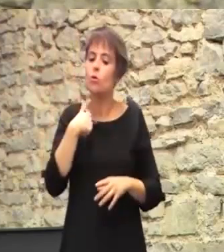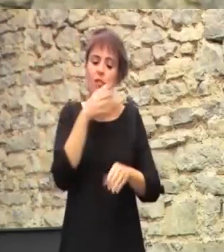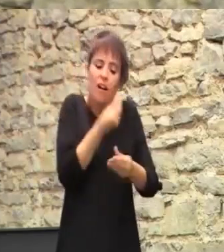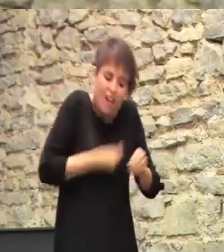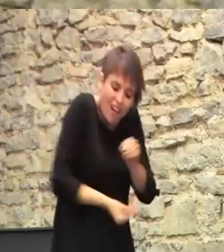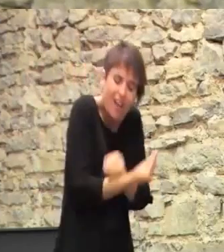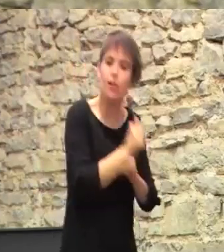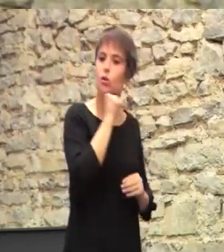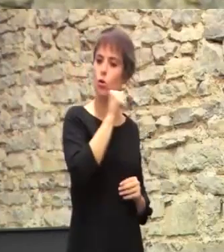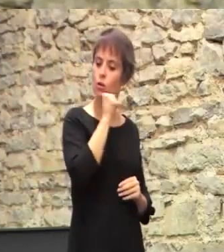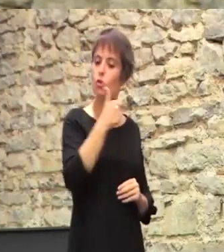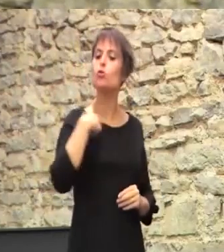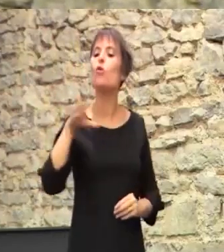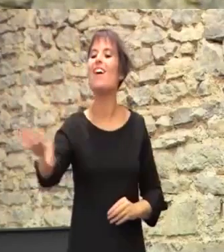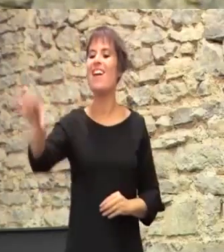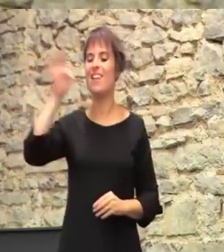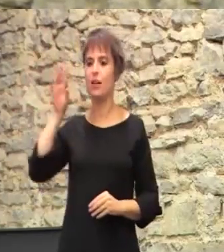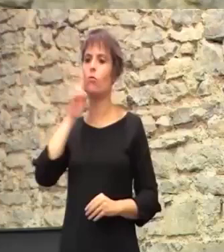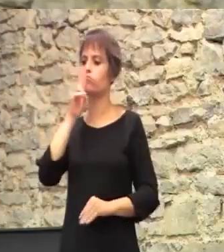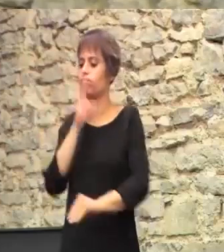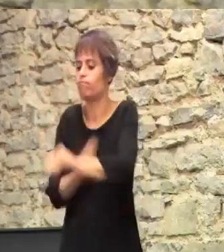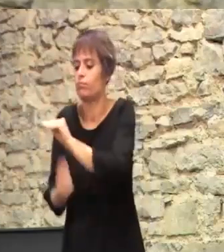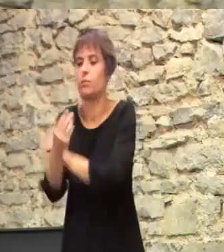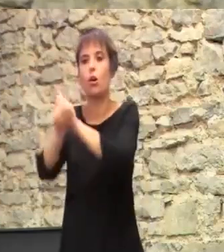entonces no la mantenía yo elijo